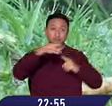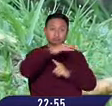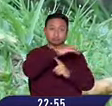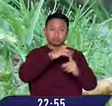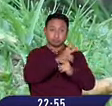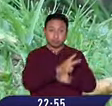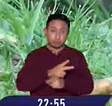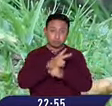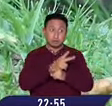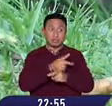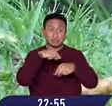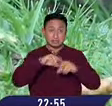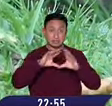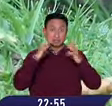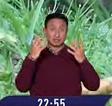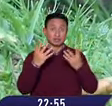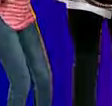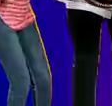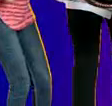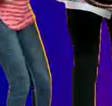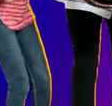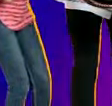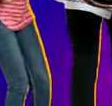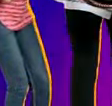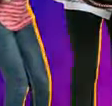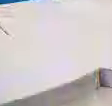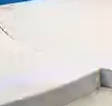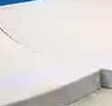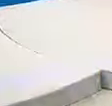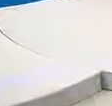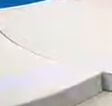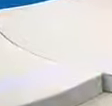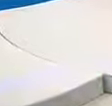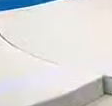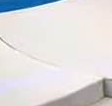Cuidándolas, cuidamos también nuestro futuro.